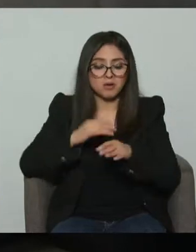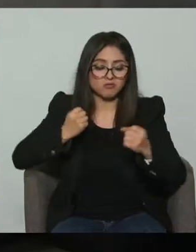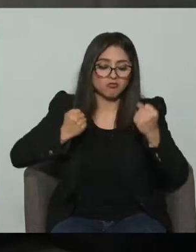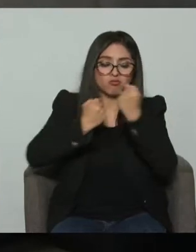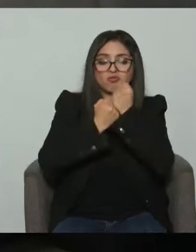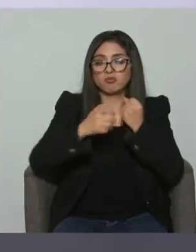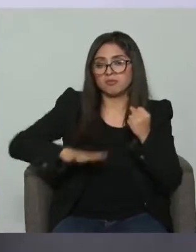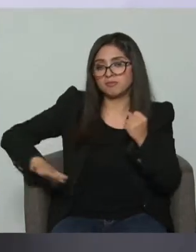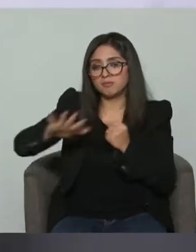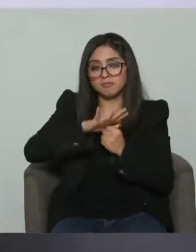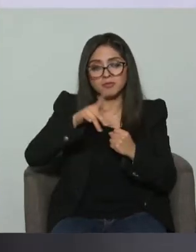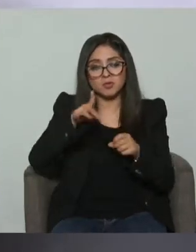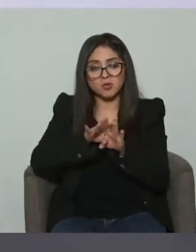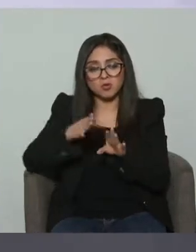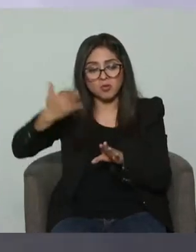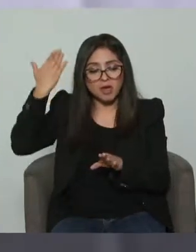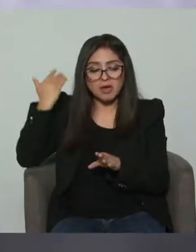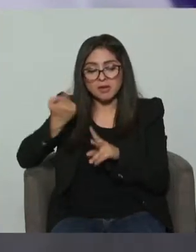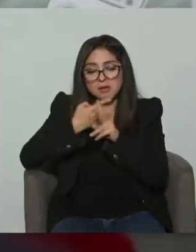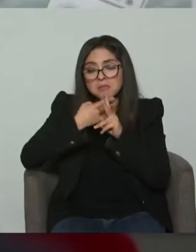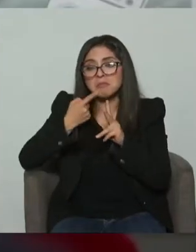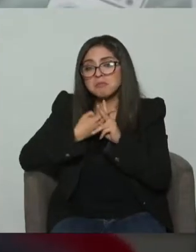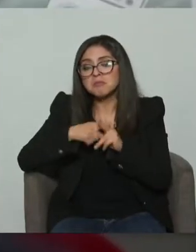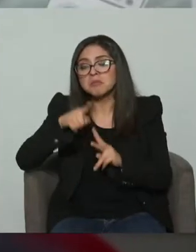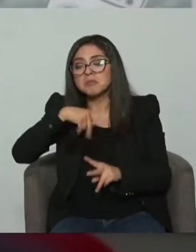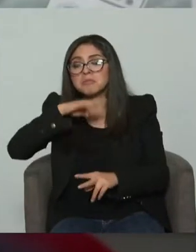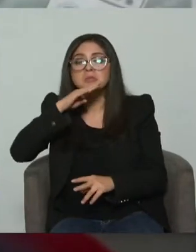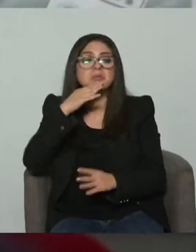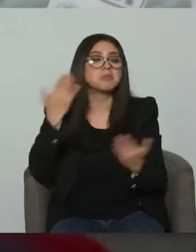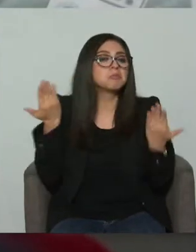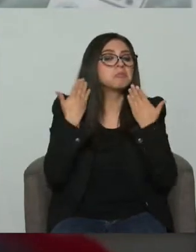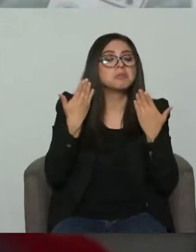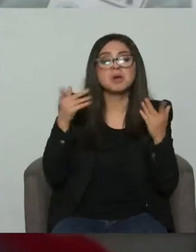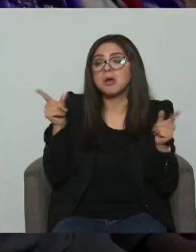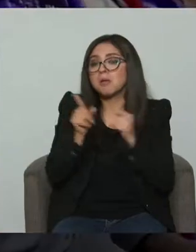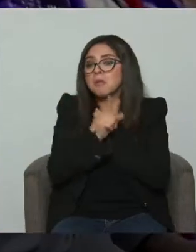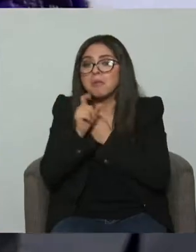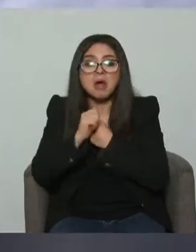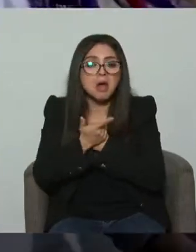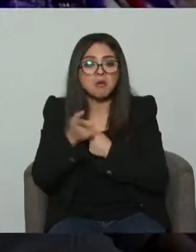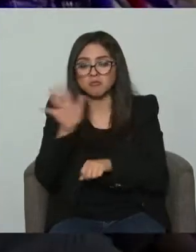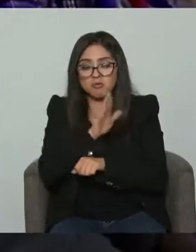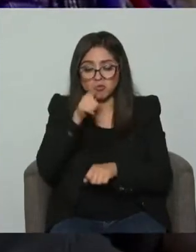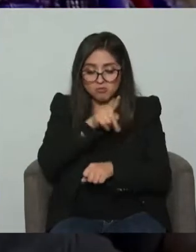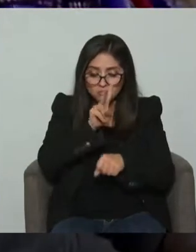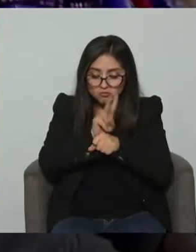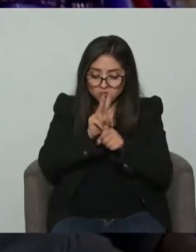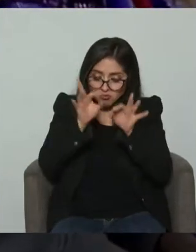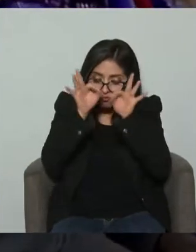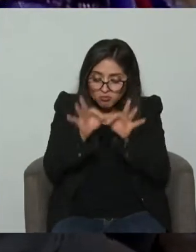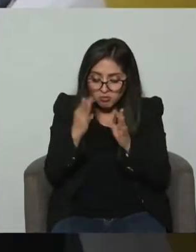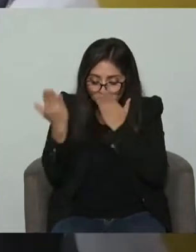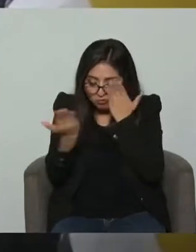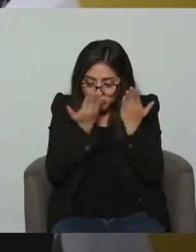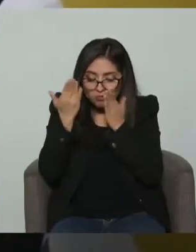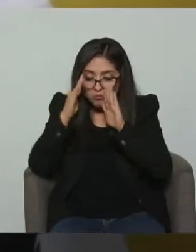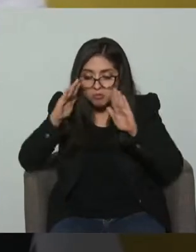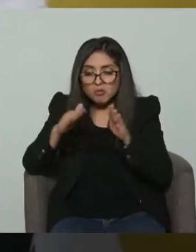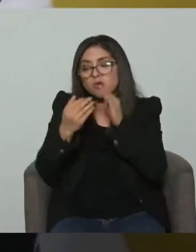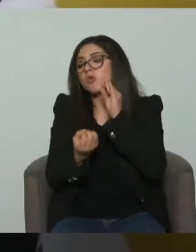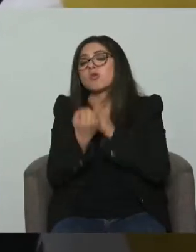académica con la que iniciamos le da una garantía de calidad a los estudios de la formación en esta